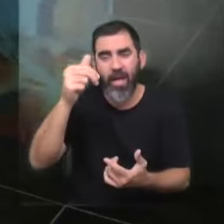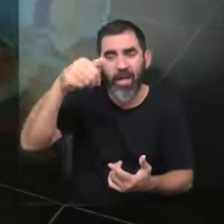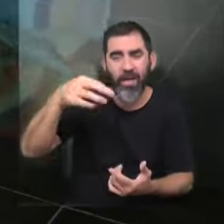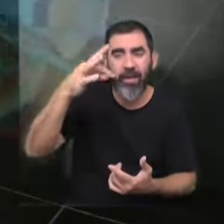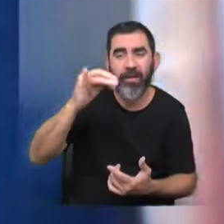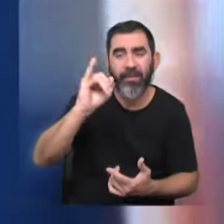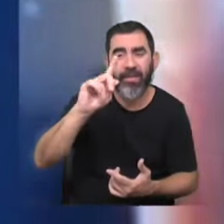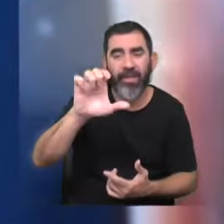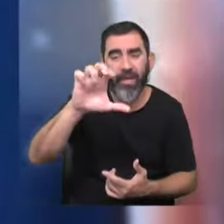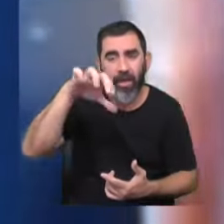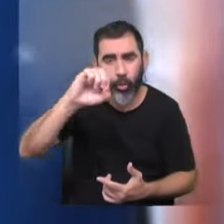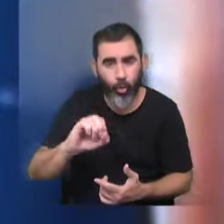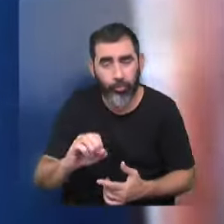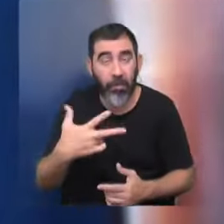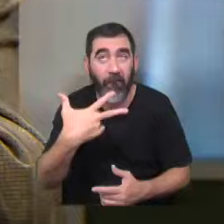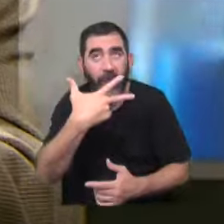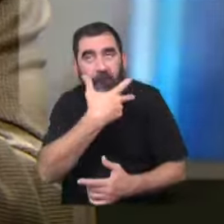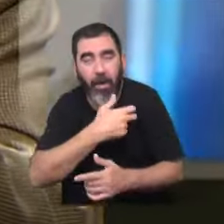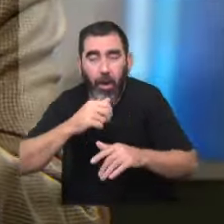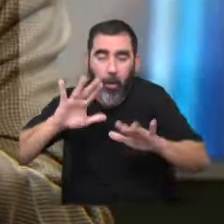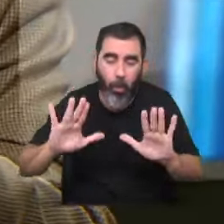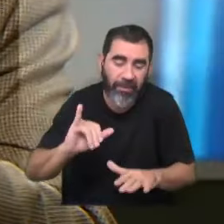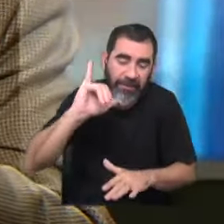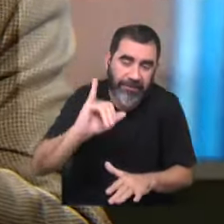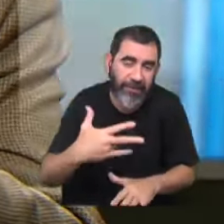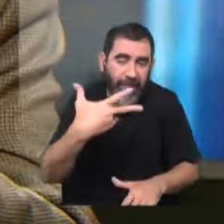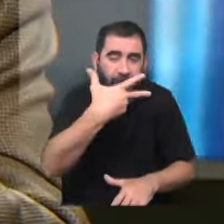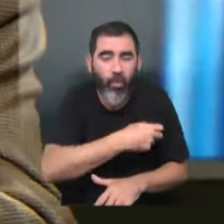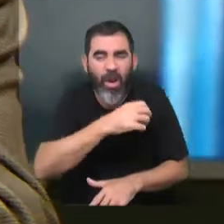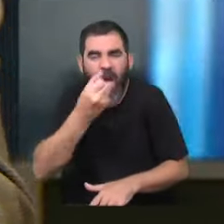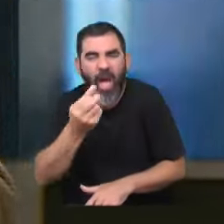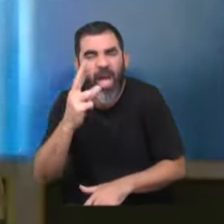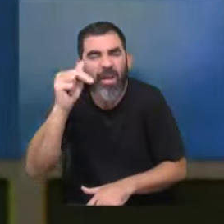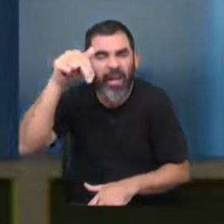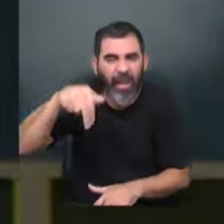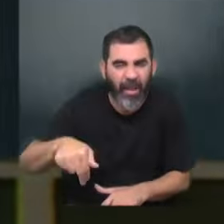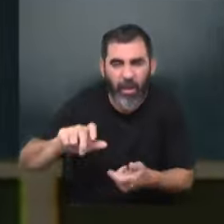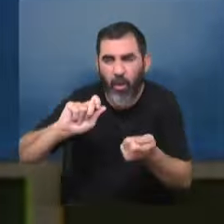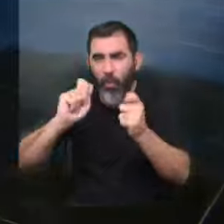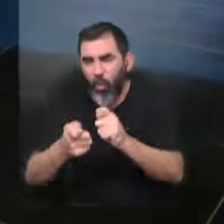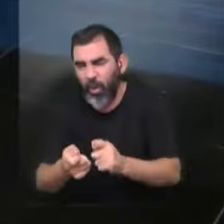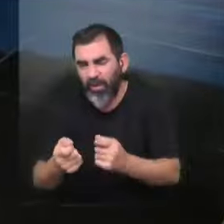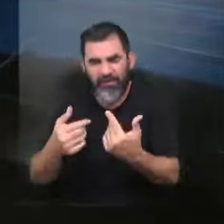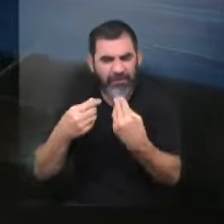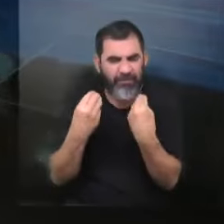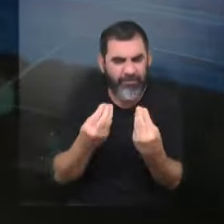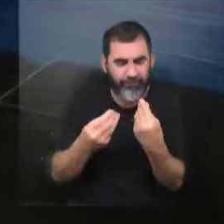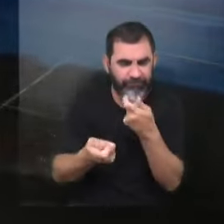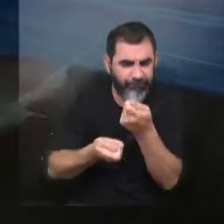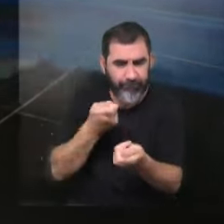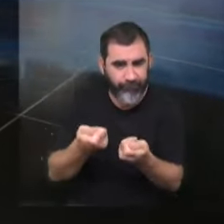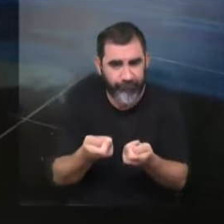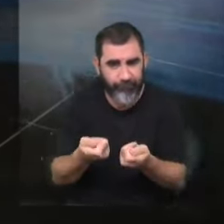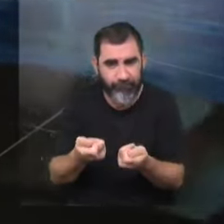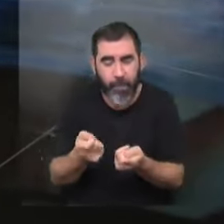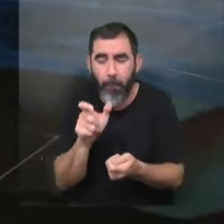se formula una vacuna? Una vacuna, claro. Y si la vacuna era una vacuna de ARN modificado, sí, sí, de proteína. Sí.